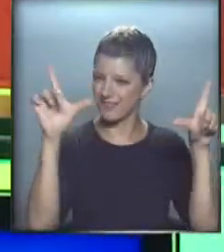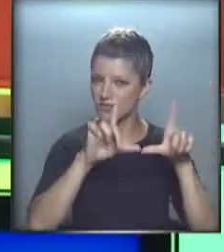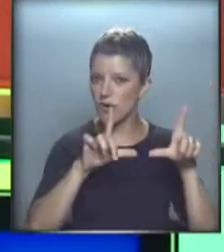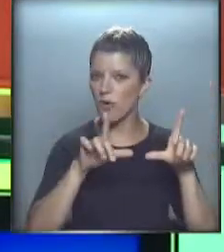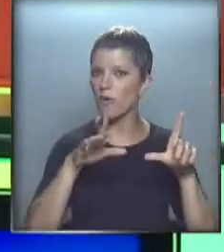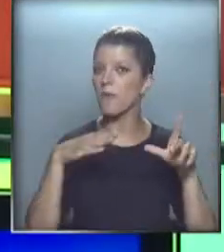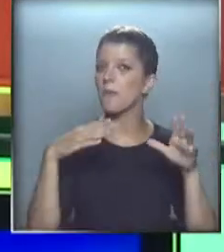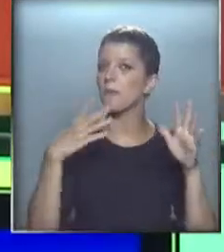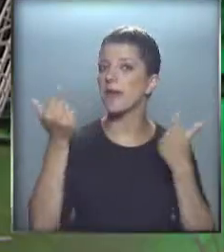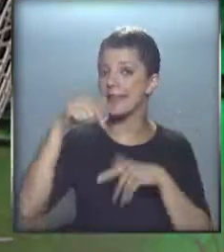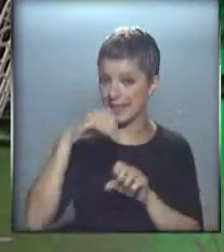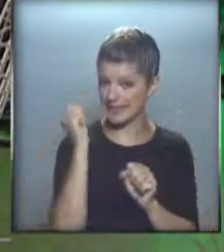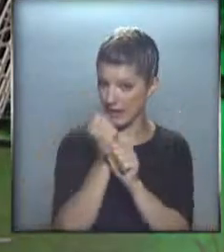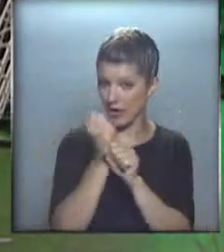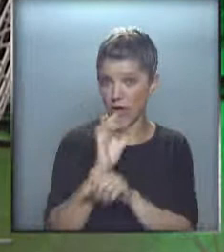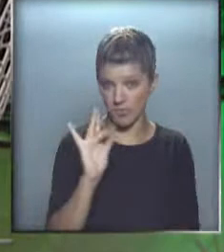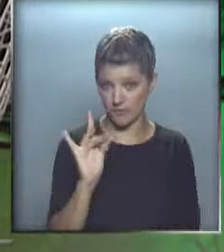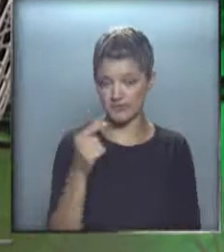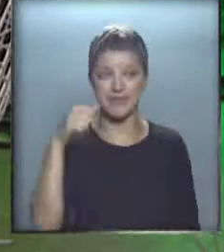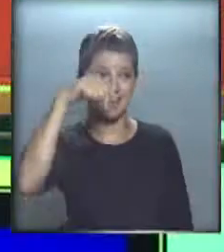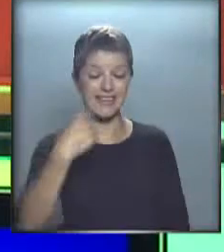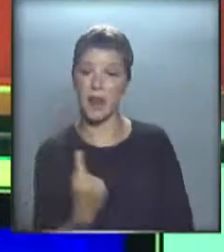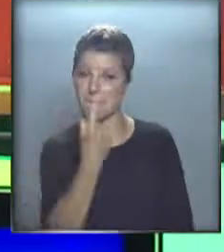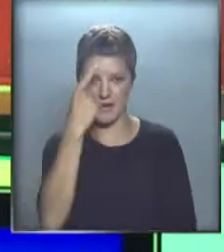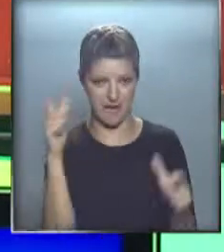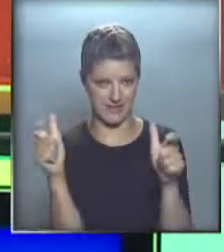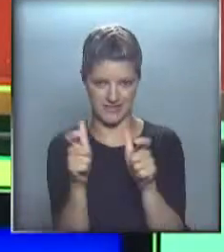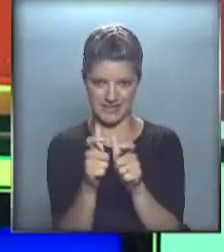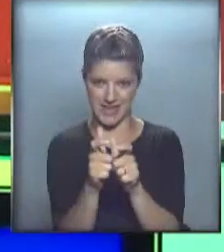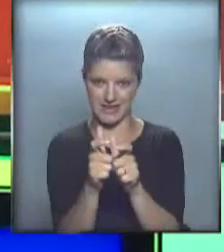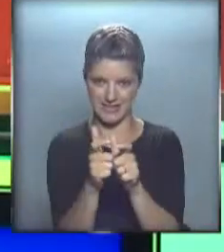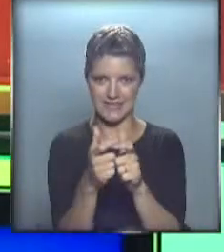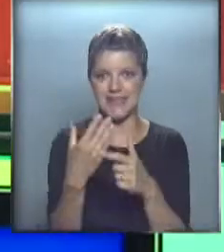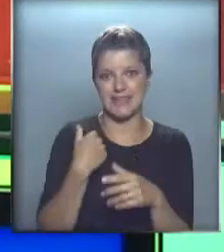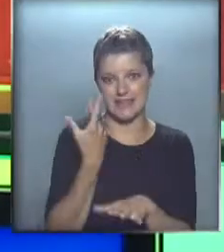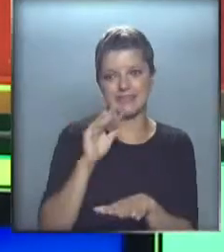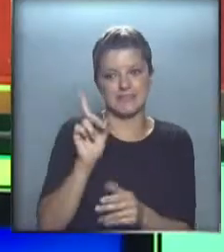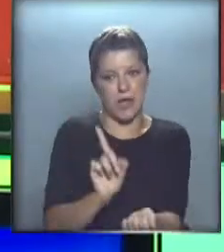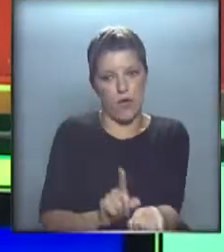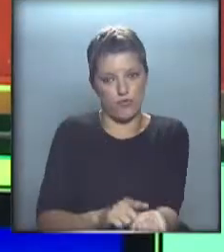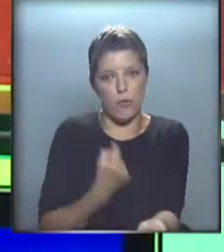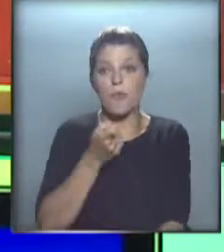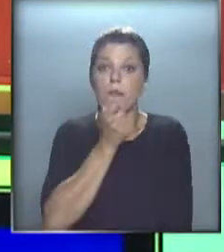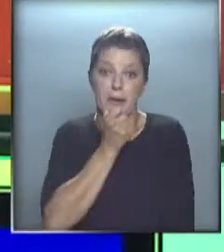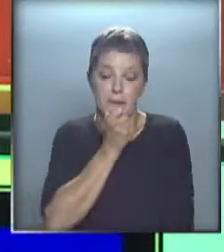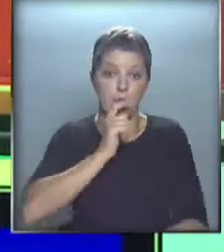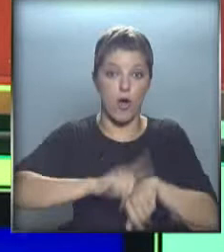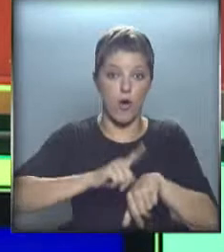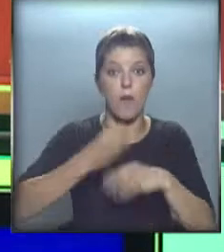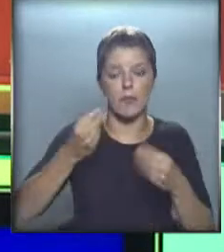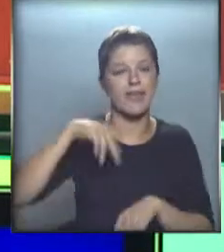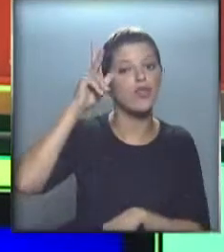costó este trabajo? Es mi primera tira. Es tu primera tira. Sí, sí, hasta que uno se adapta los horarios, sobre todo, pues de 8 de la